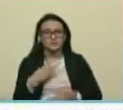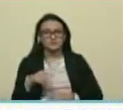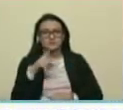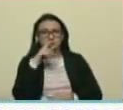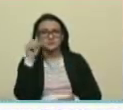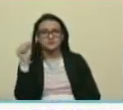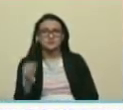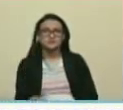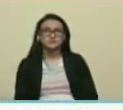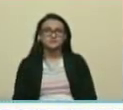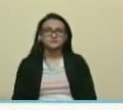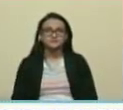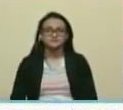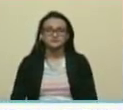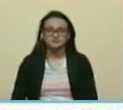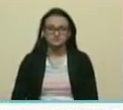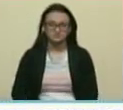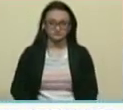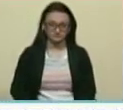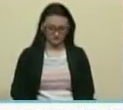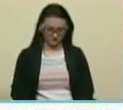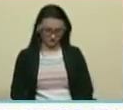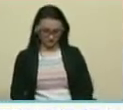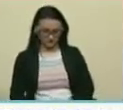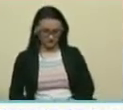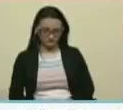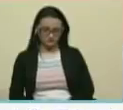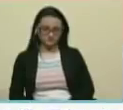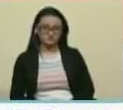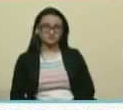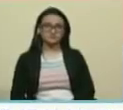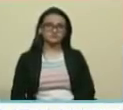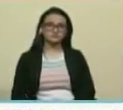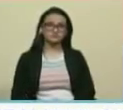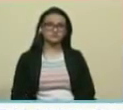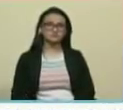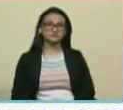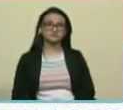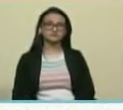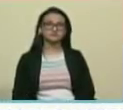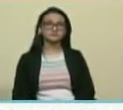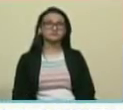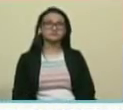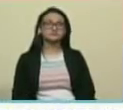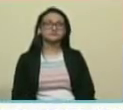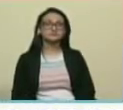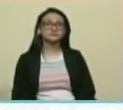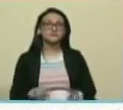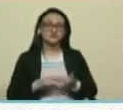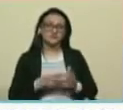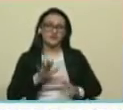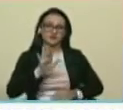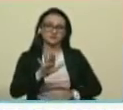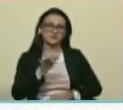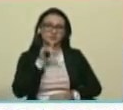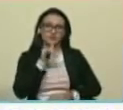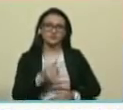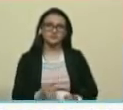presidente constitucional de la República Bolivariana de Venezuela. A eso se refieren los falsos